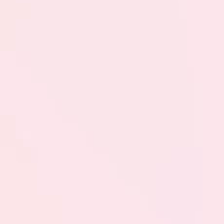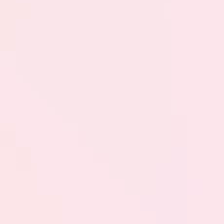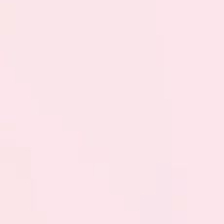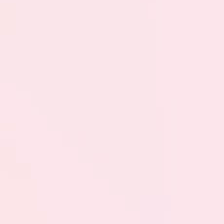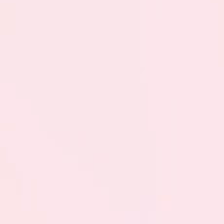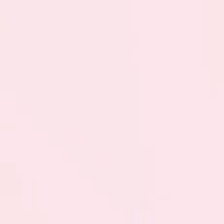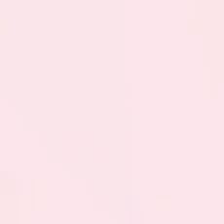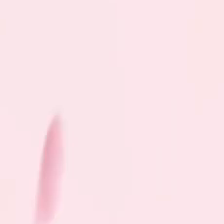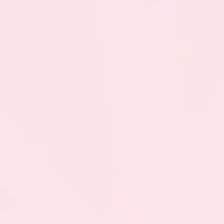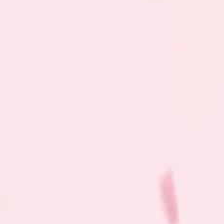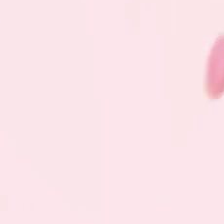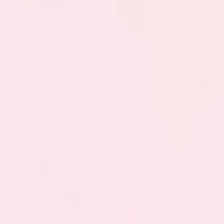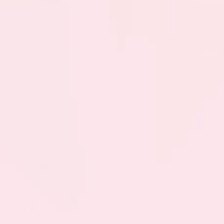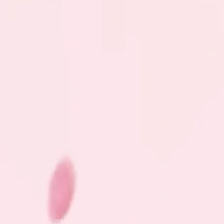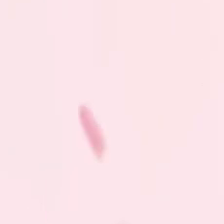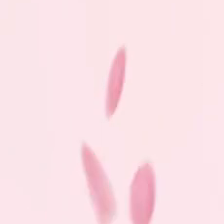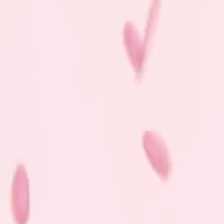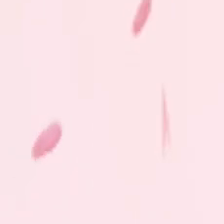pronto